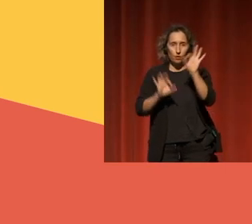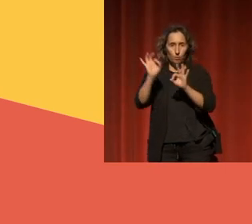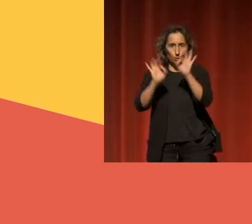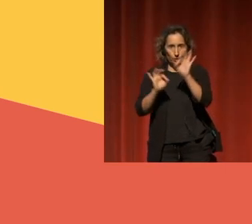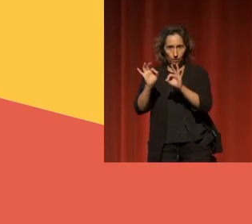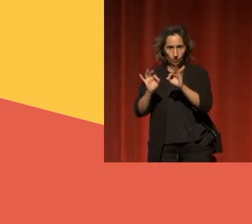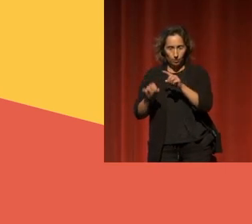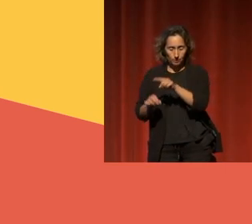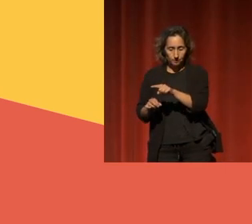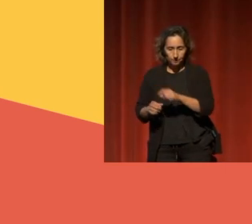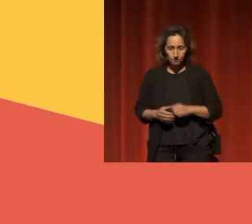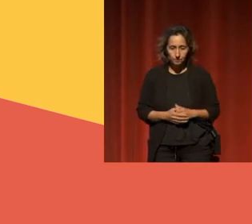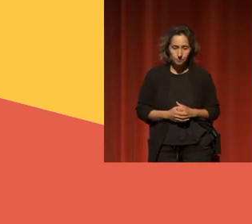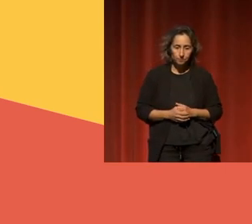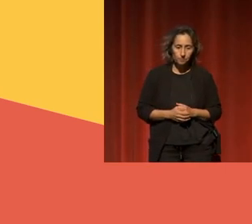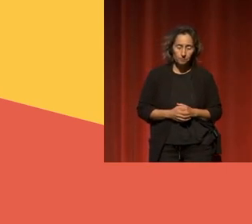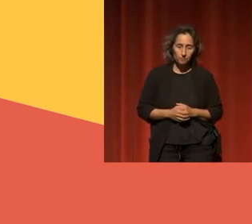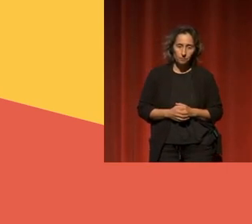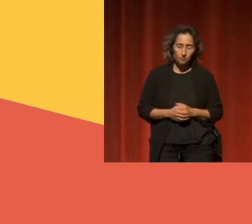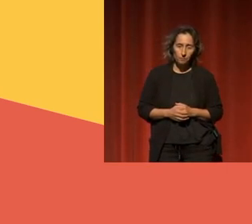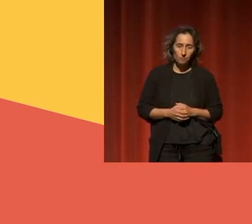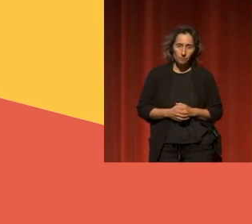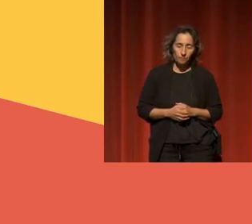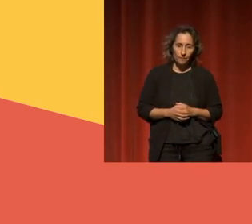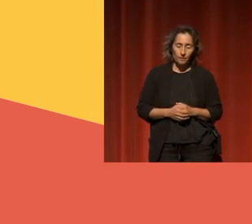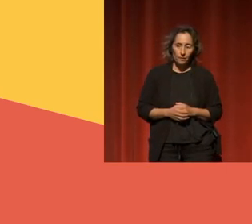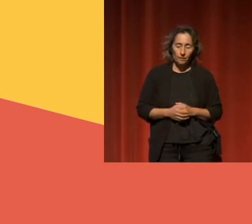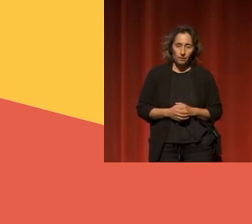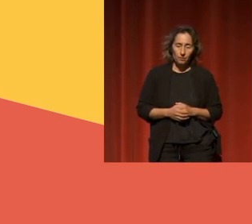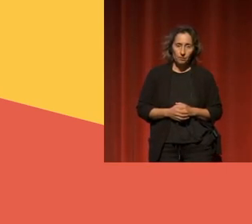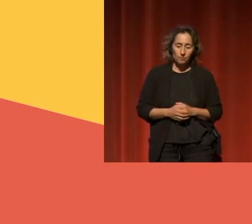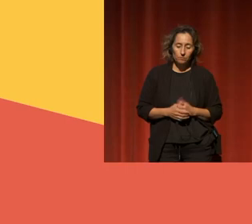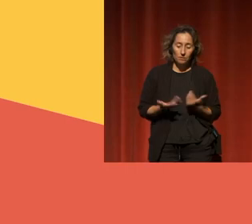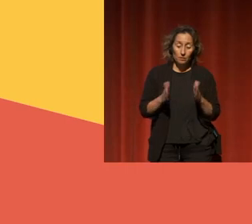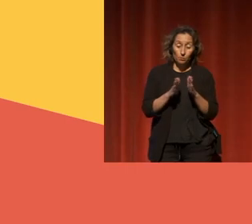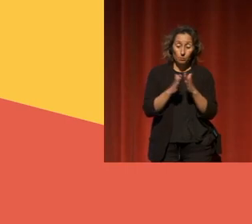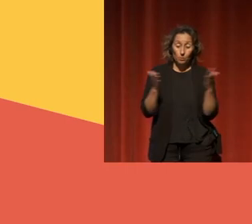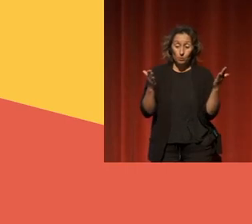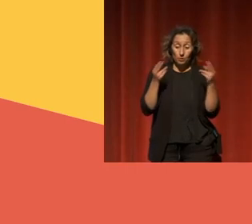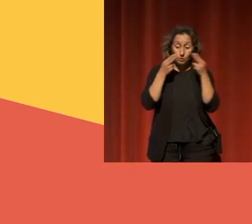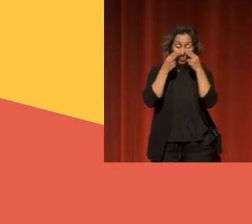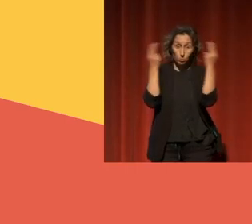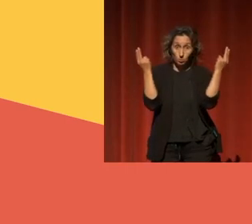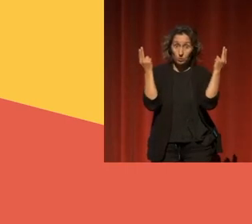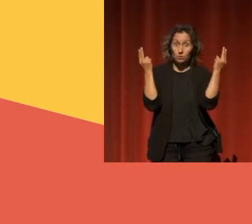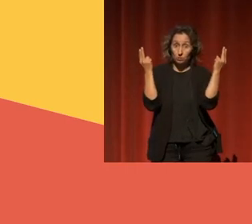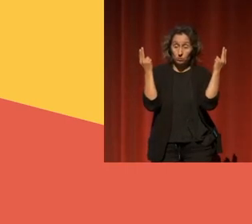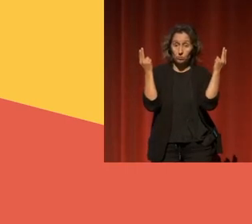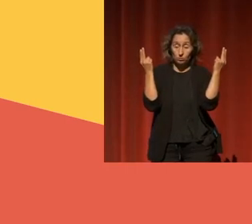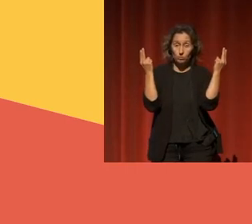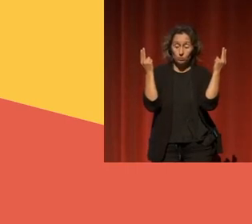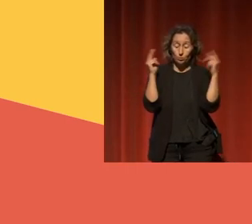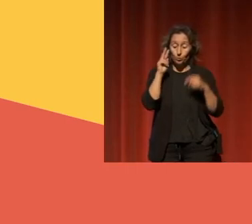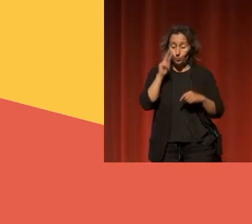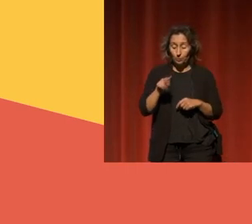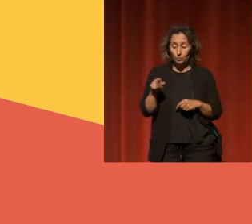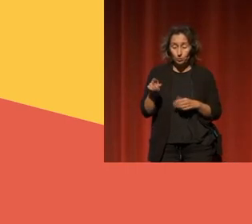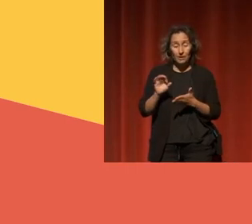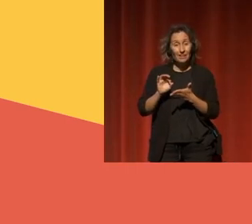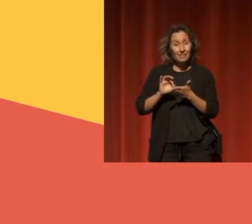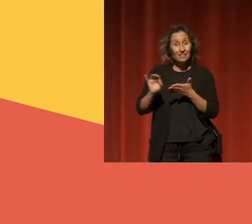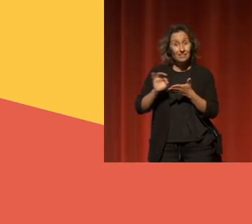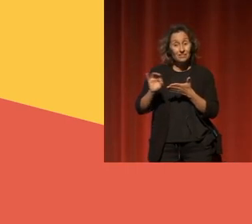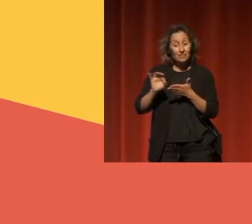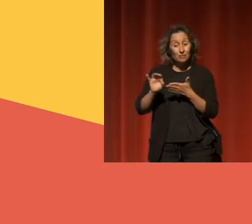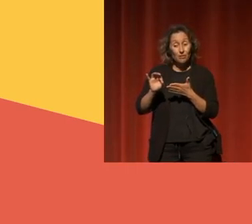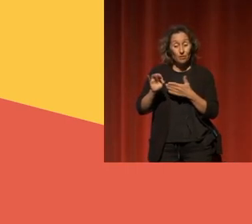yo creo que aquí eh observamos que que las bibliotecas públicas dan servicio a muchísimo a una gran